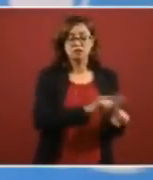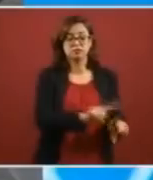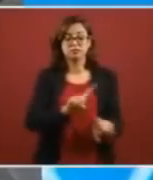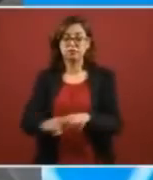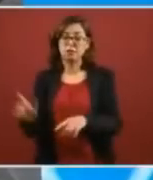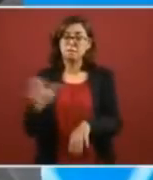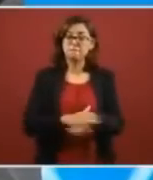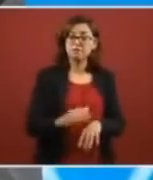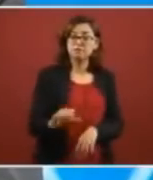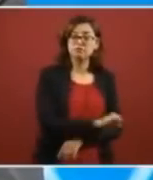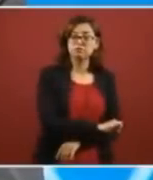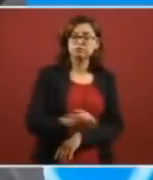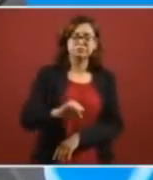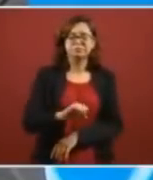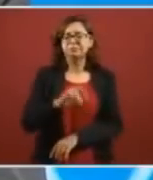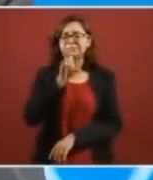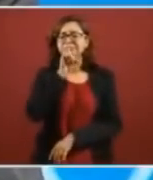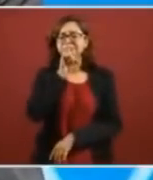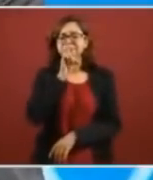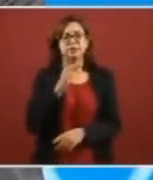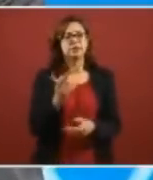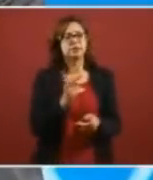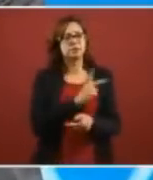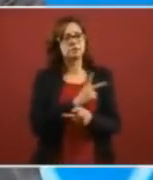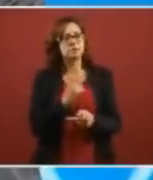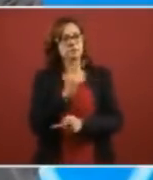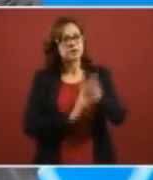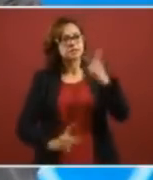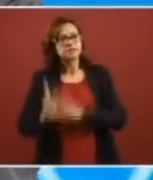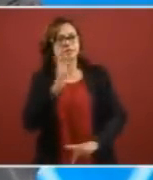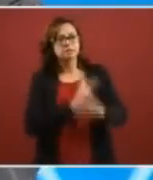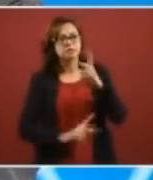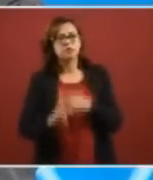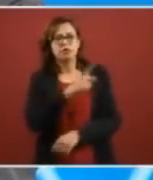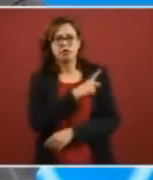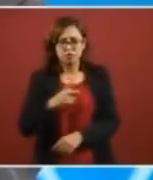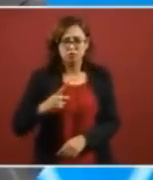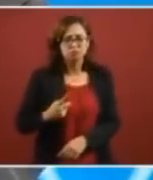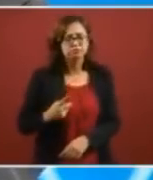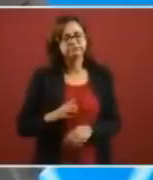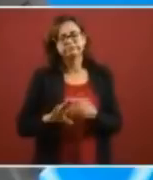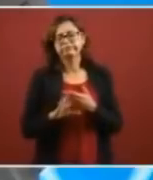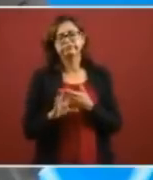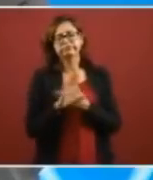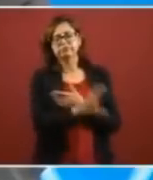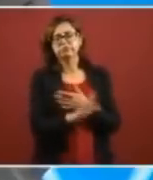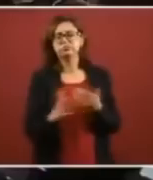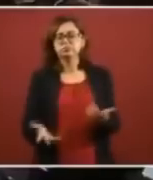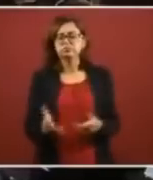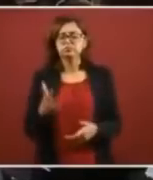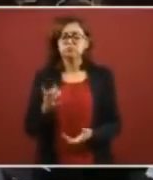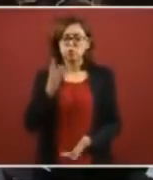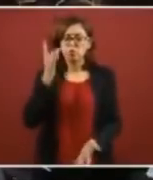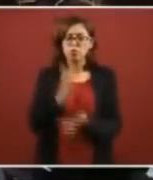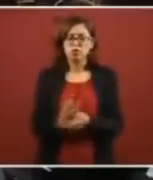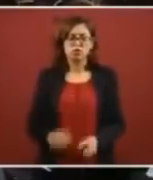al país, combatiendo la corrupción y con austeridad